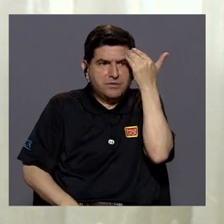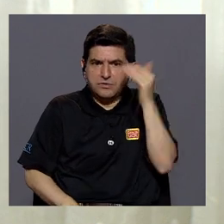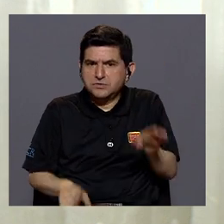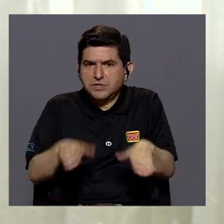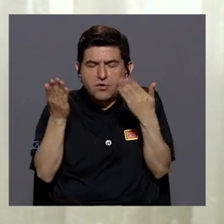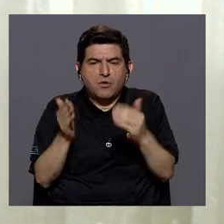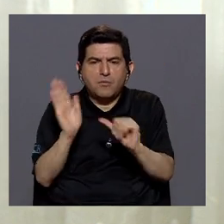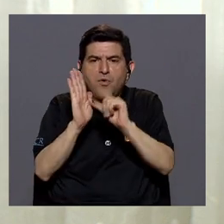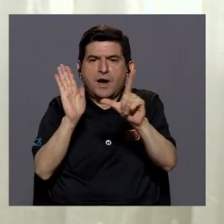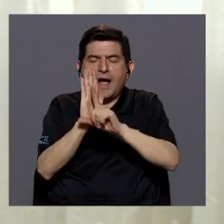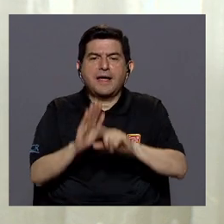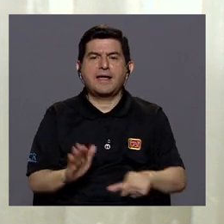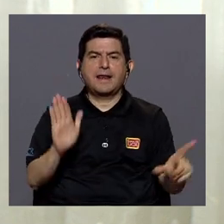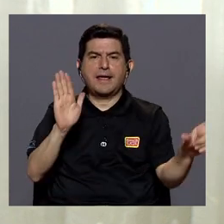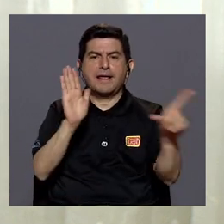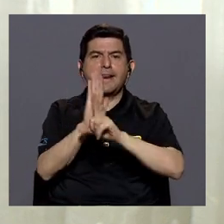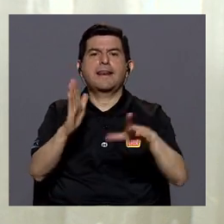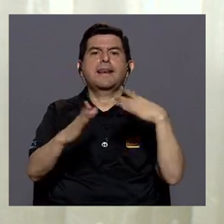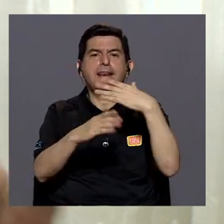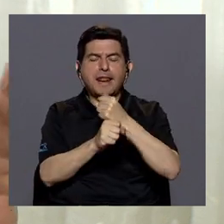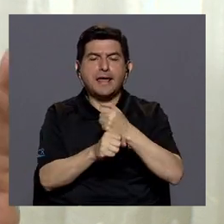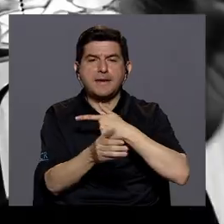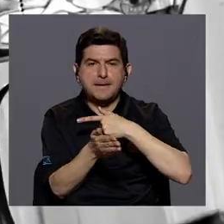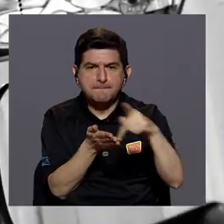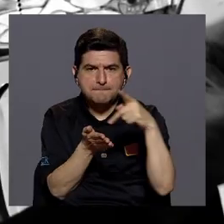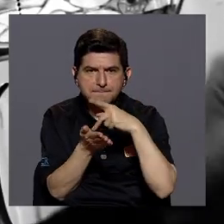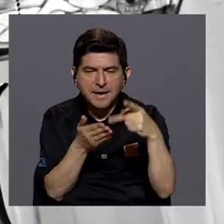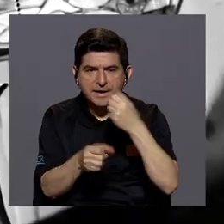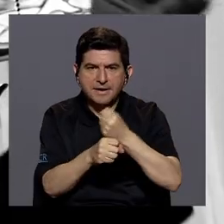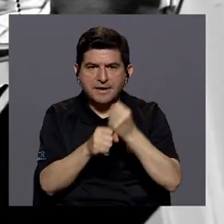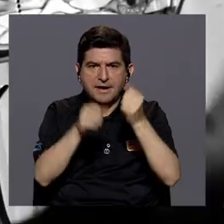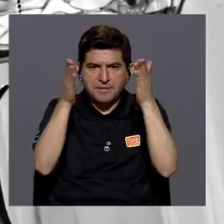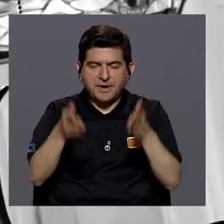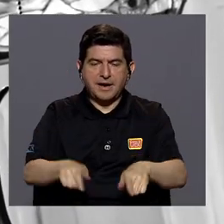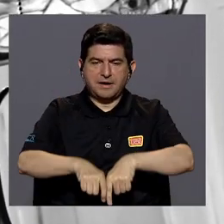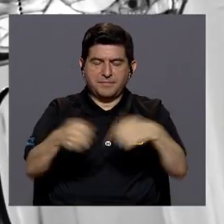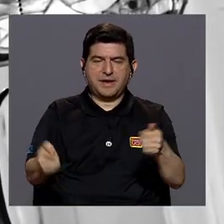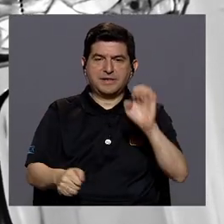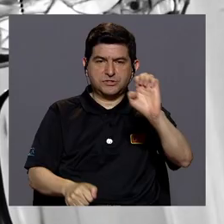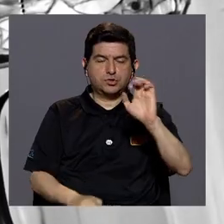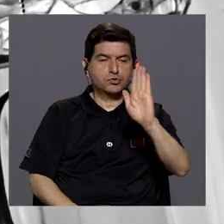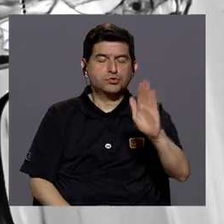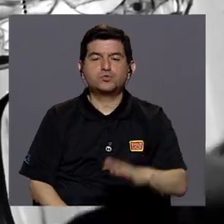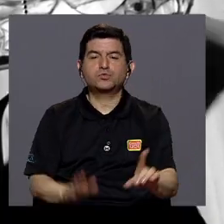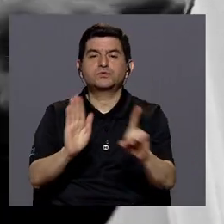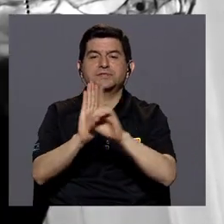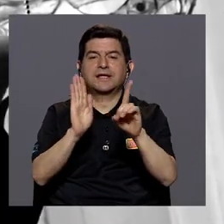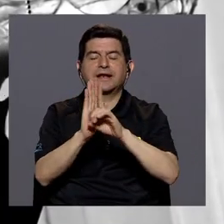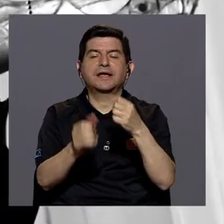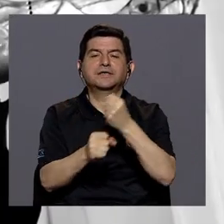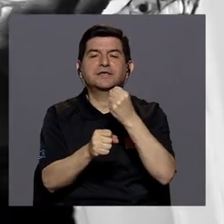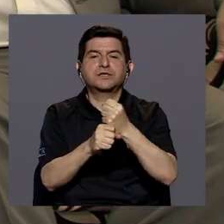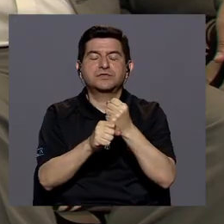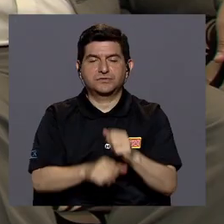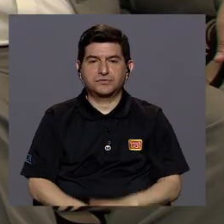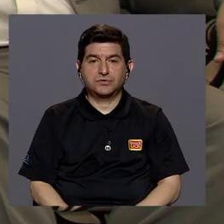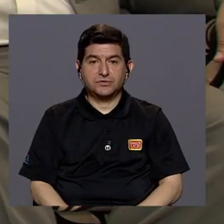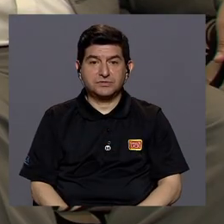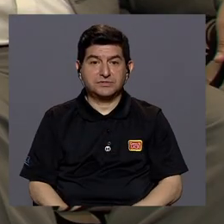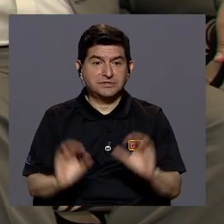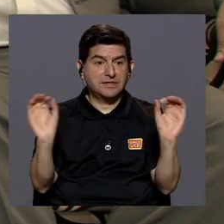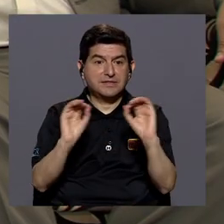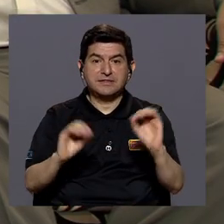ley para pagar a los empleados de Exercio las prestaciones. Esa ley nunca ha habido nada